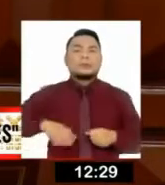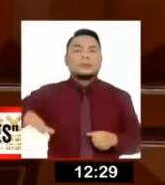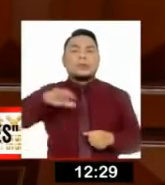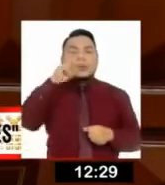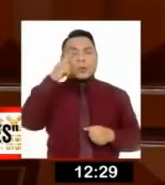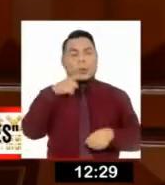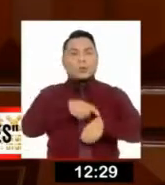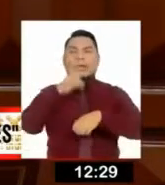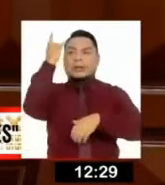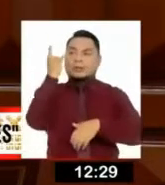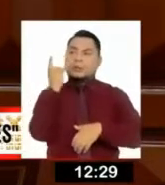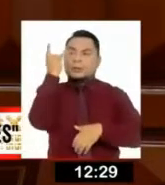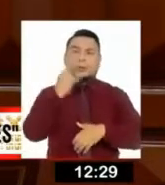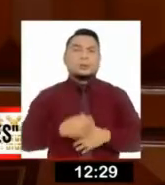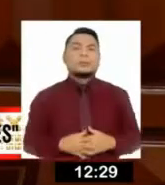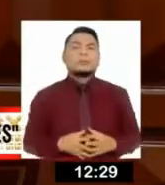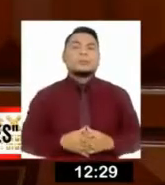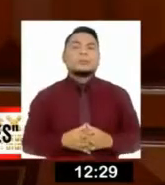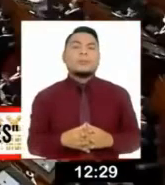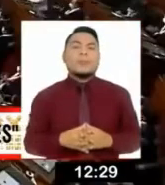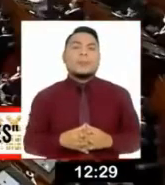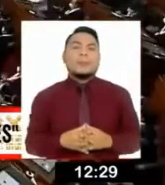estado de emergencia.